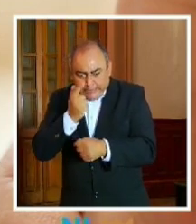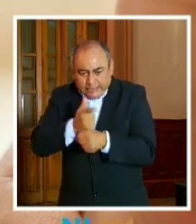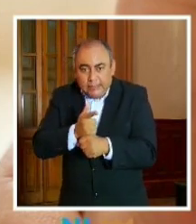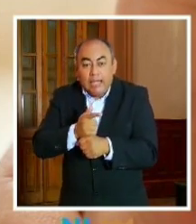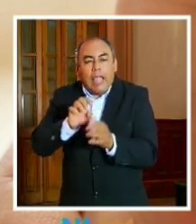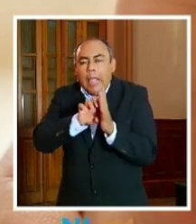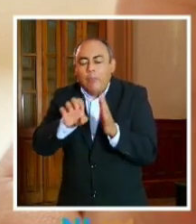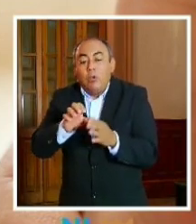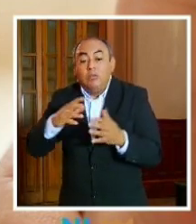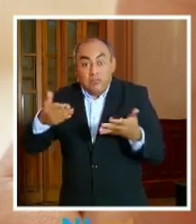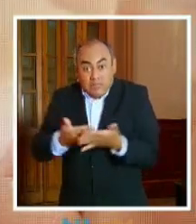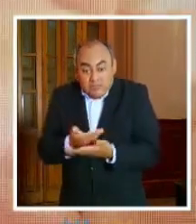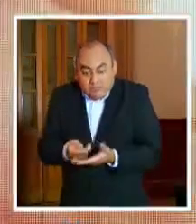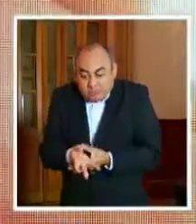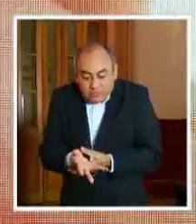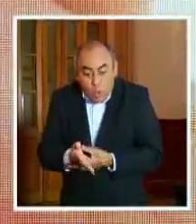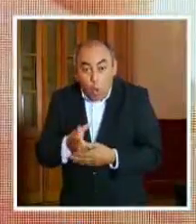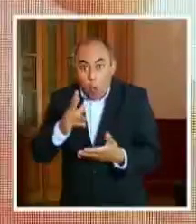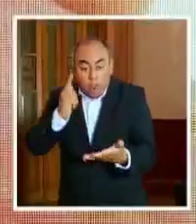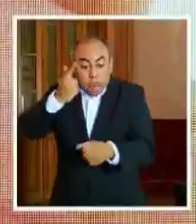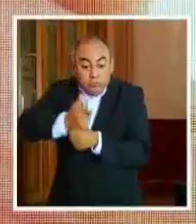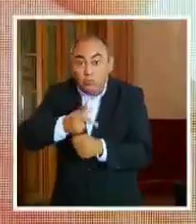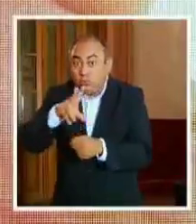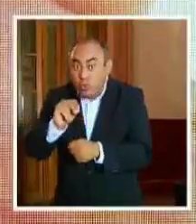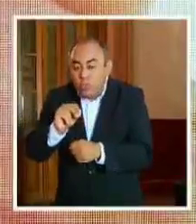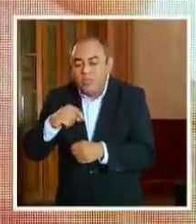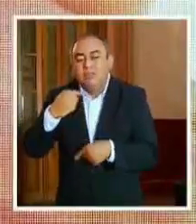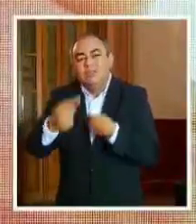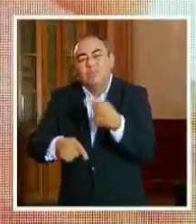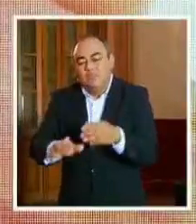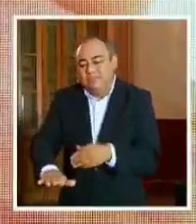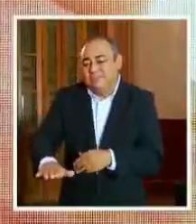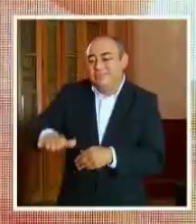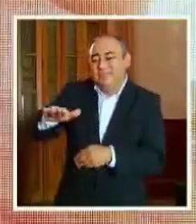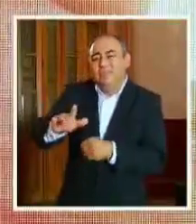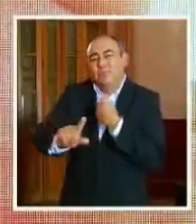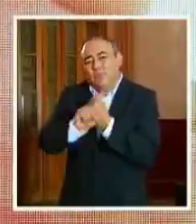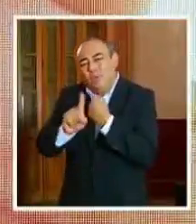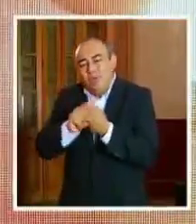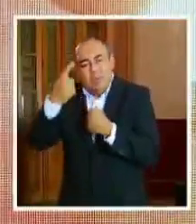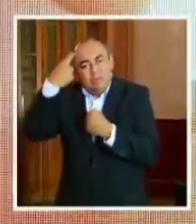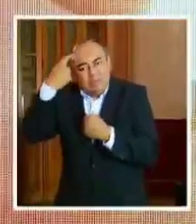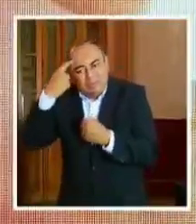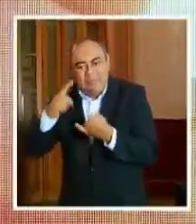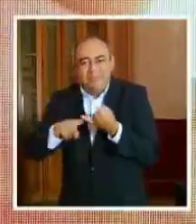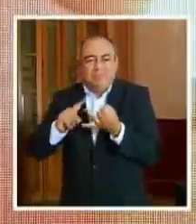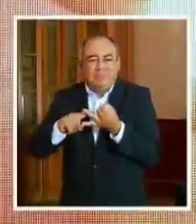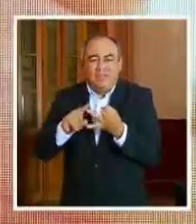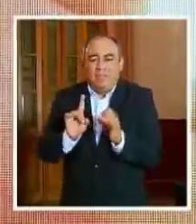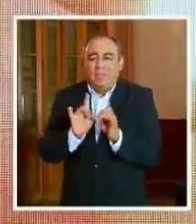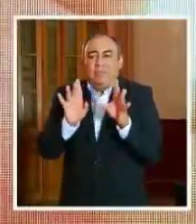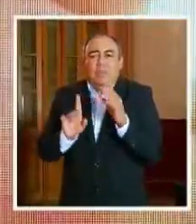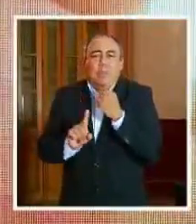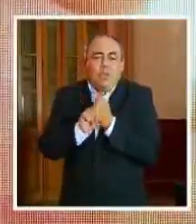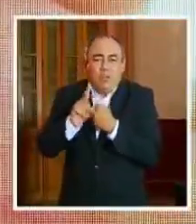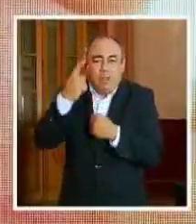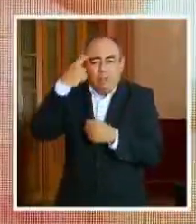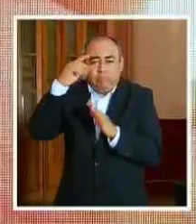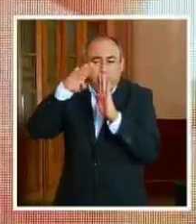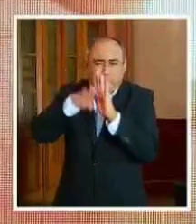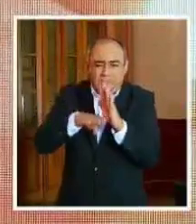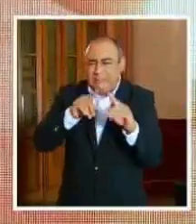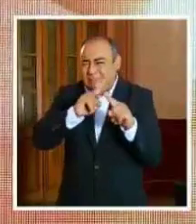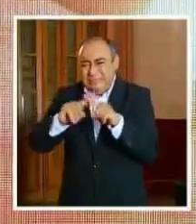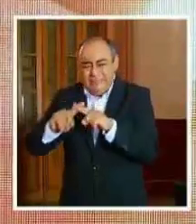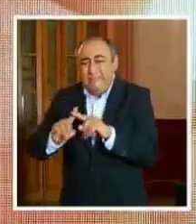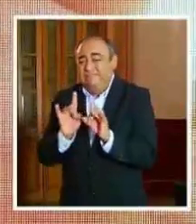y desarrollar retraso mental, problemas con su coeficiente intelectual, y lo podemos evitar si